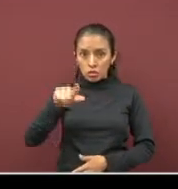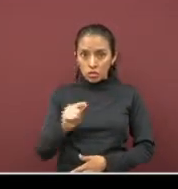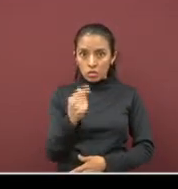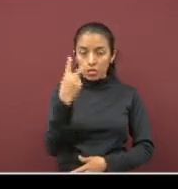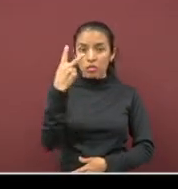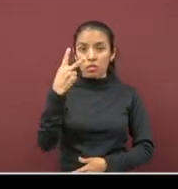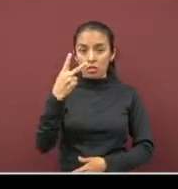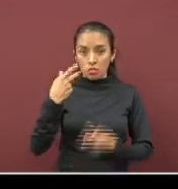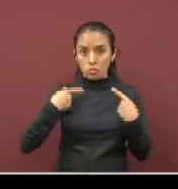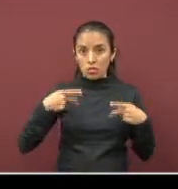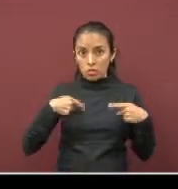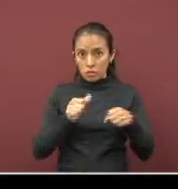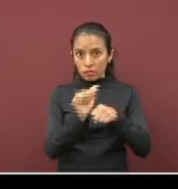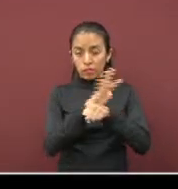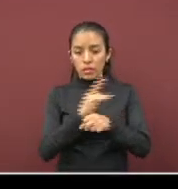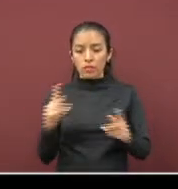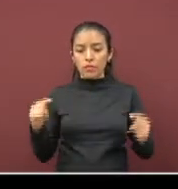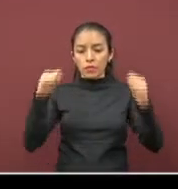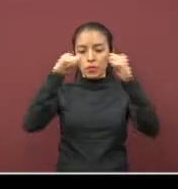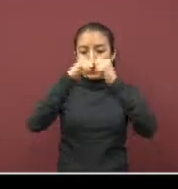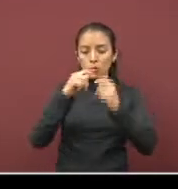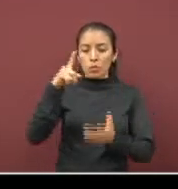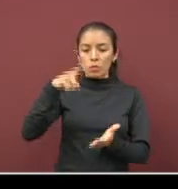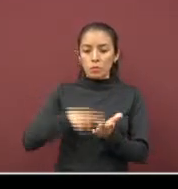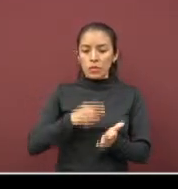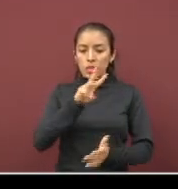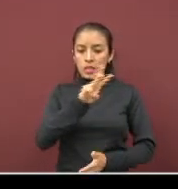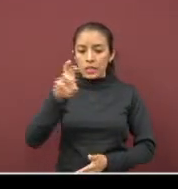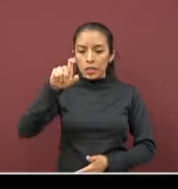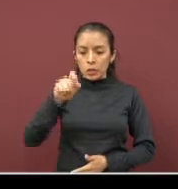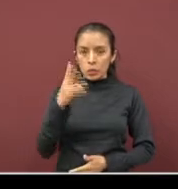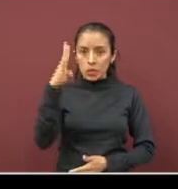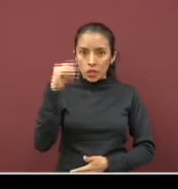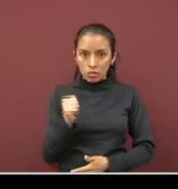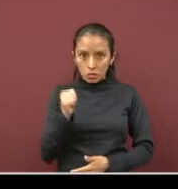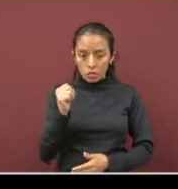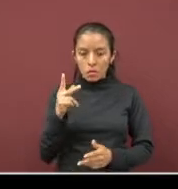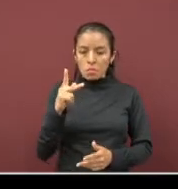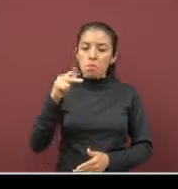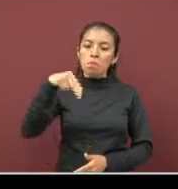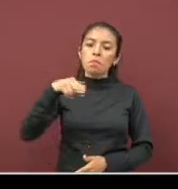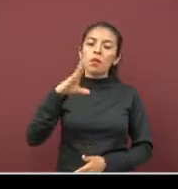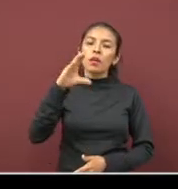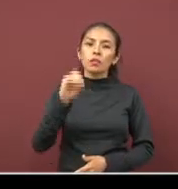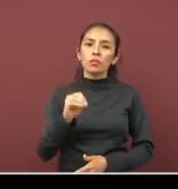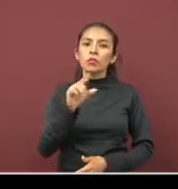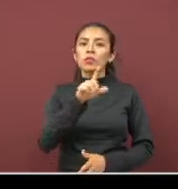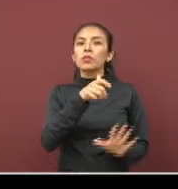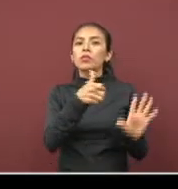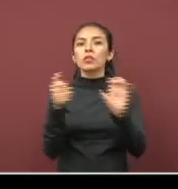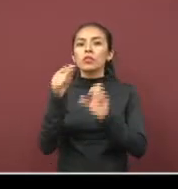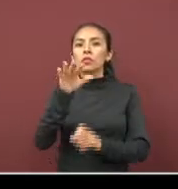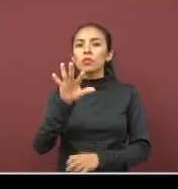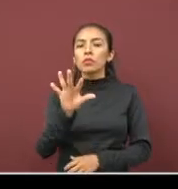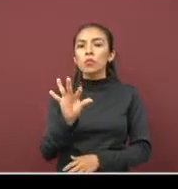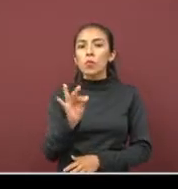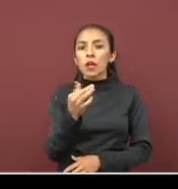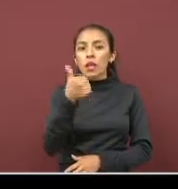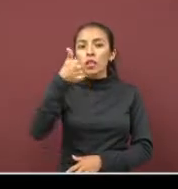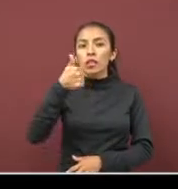casos tuxpan mil 329 paluco con 646